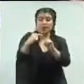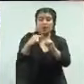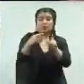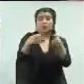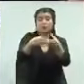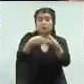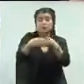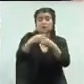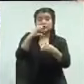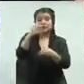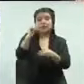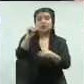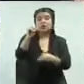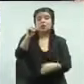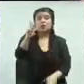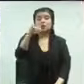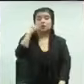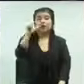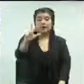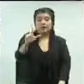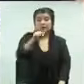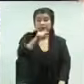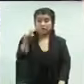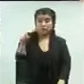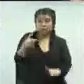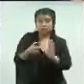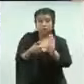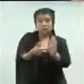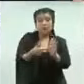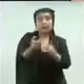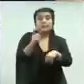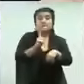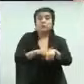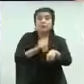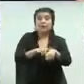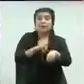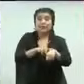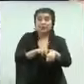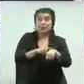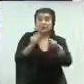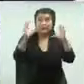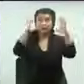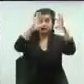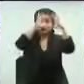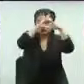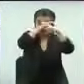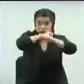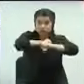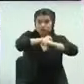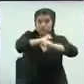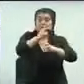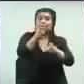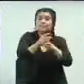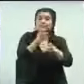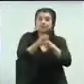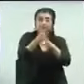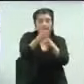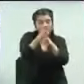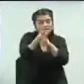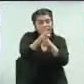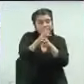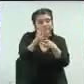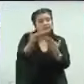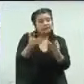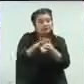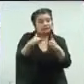de Provial y ellos nos decían que por la hora ya estaba oscuro y era un poco difícil determinar el alcance